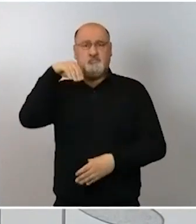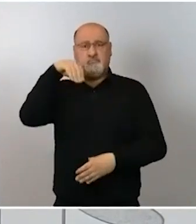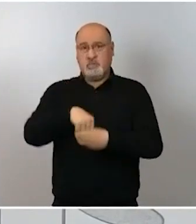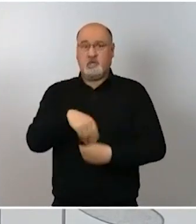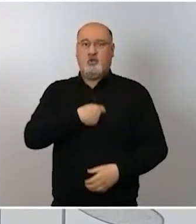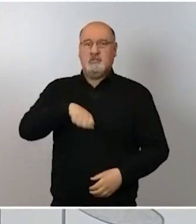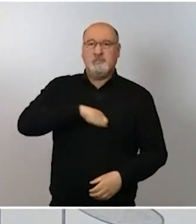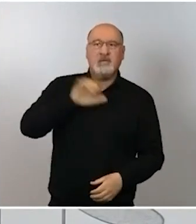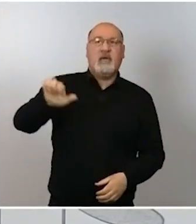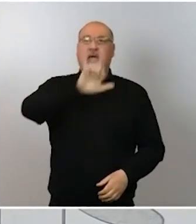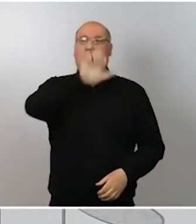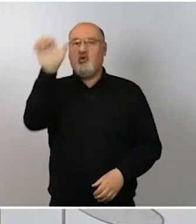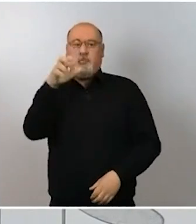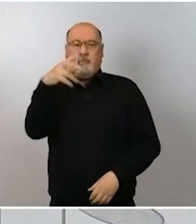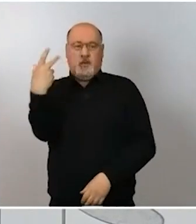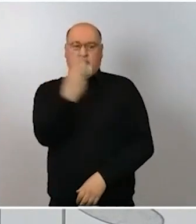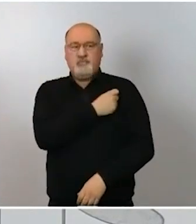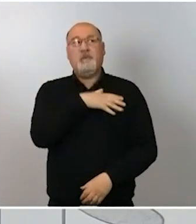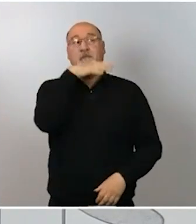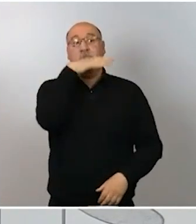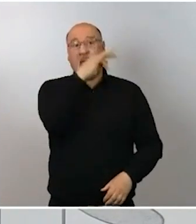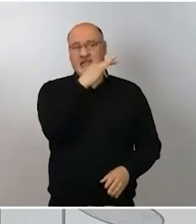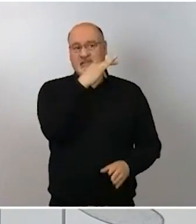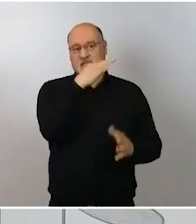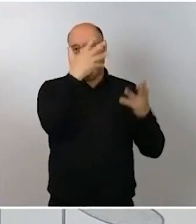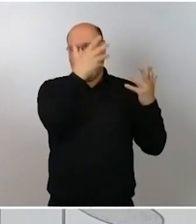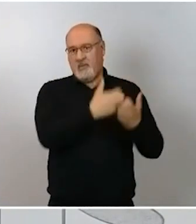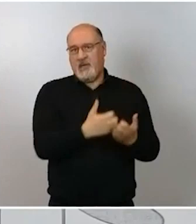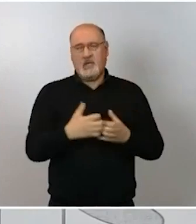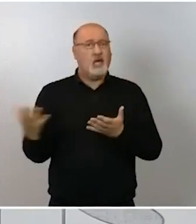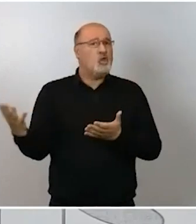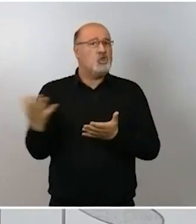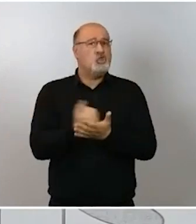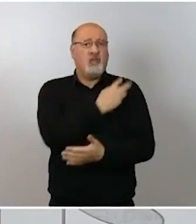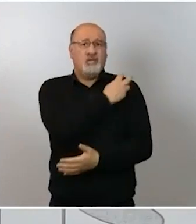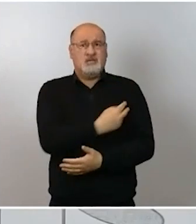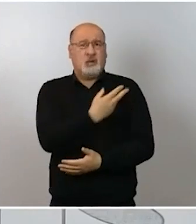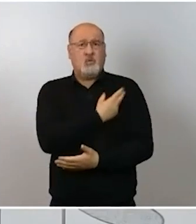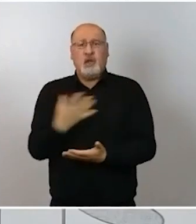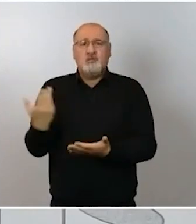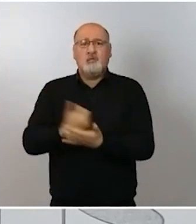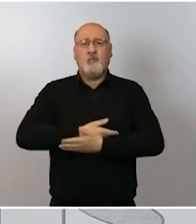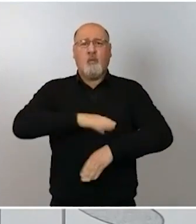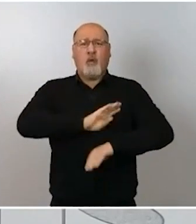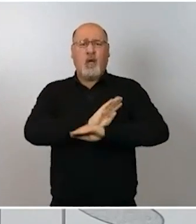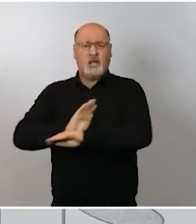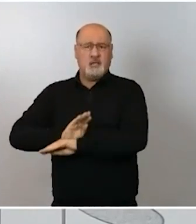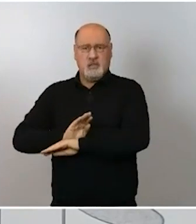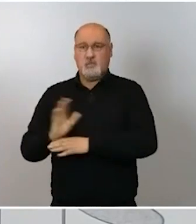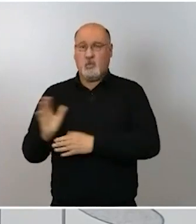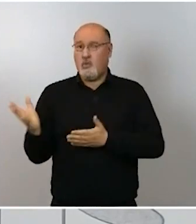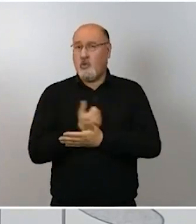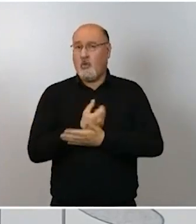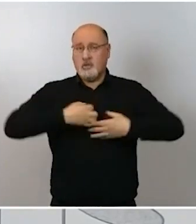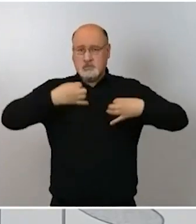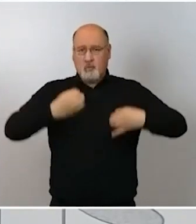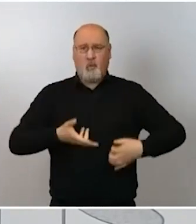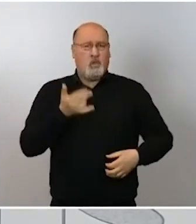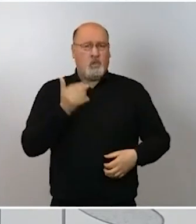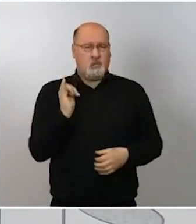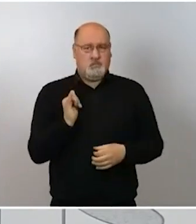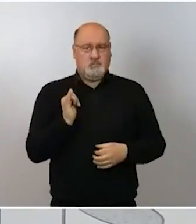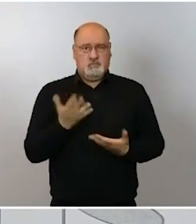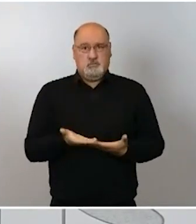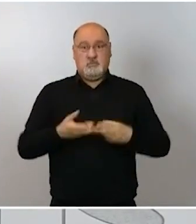también la la estadounidense cuentan con todas las garantías con todas las garantías con todas las seguridades el el el análisis de riesgo